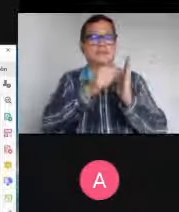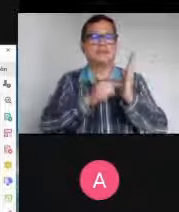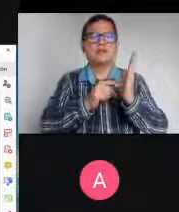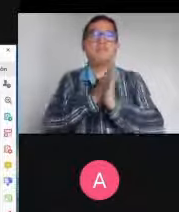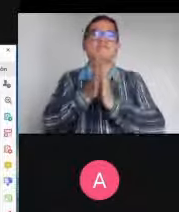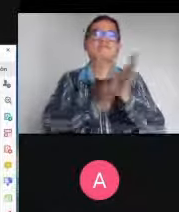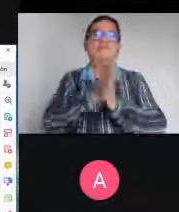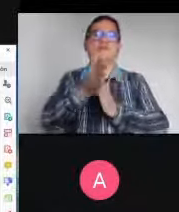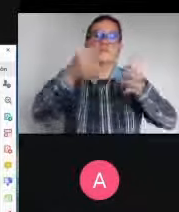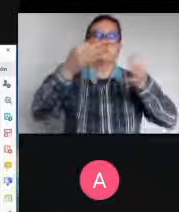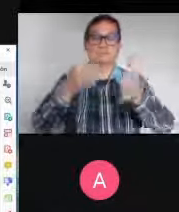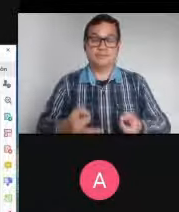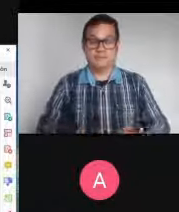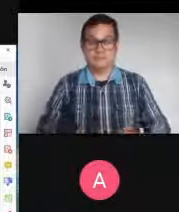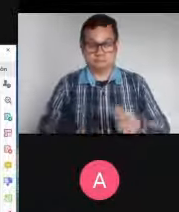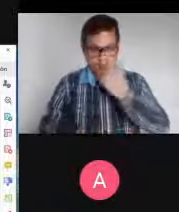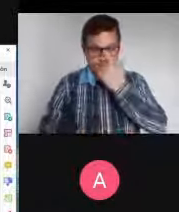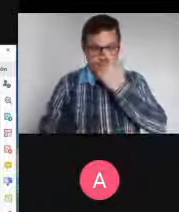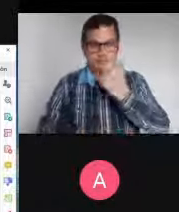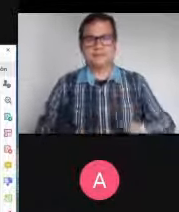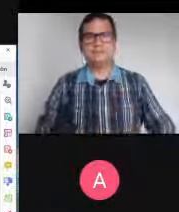como tal. ¿Listos?